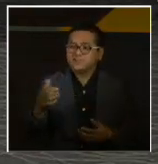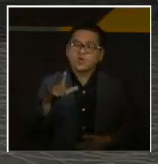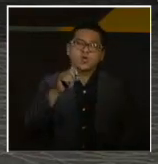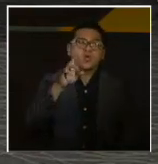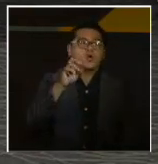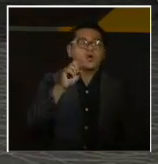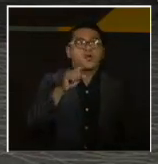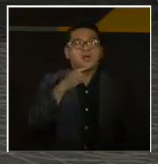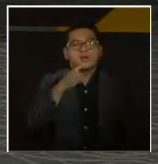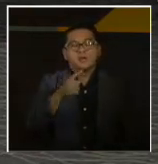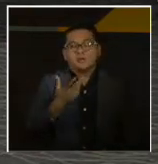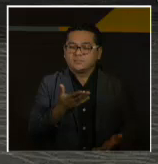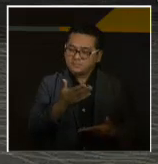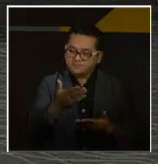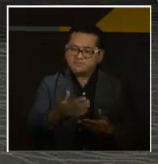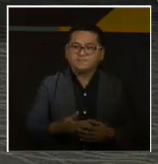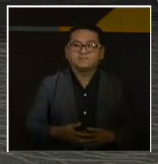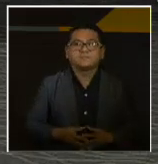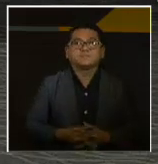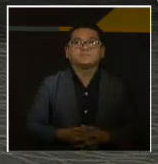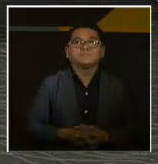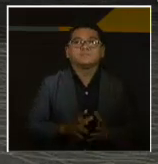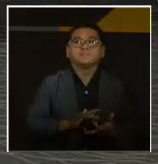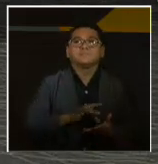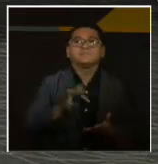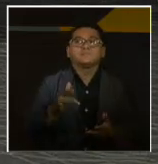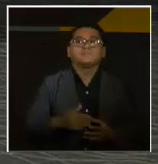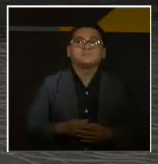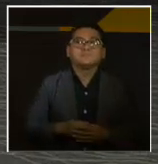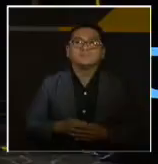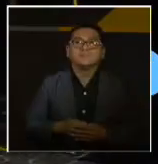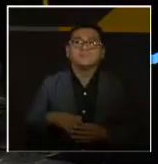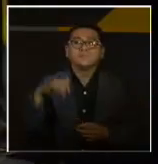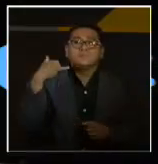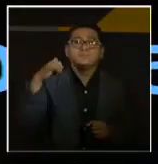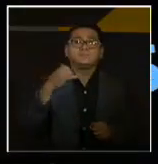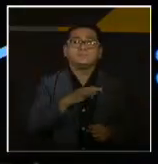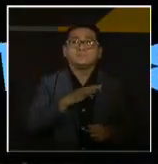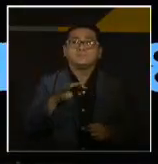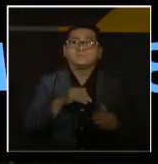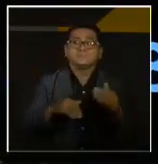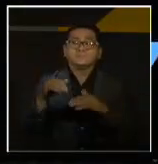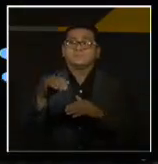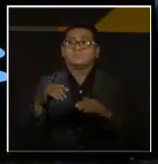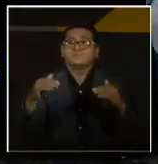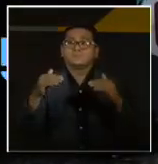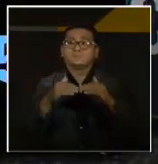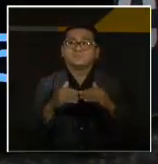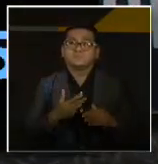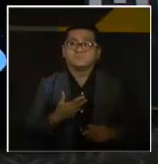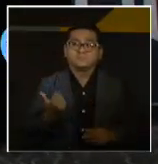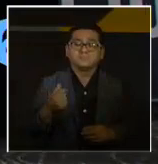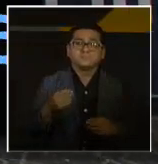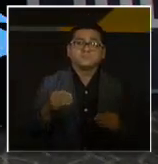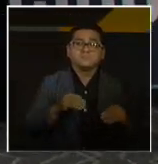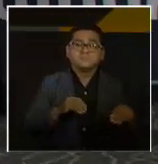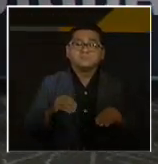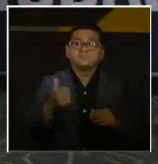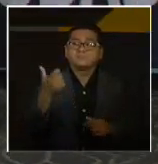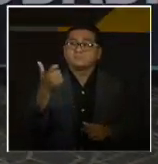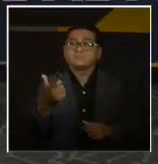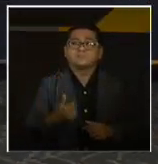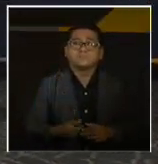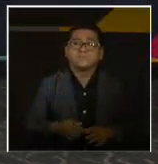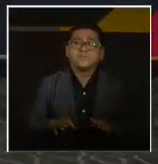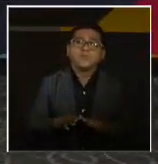Gloria Gladys Ricalde. Adelante, candidato. Muchas gracias. Para que Yucatán pueda crecer parejo, tenemos que impulsar el desarrollo